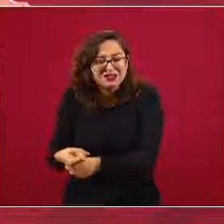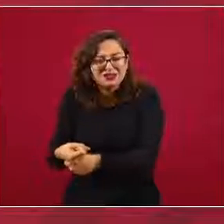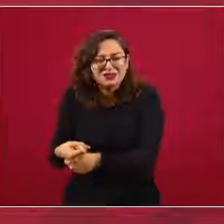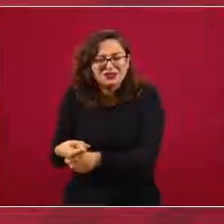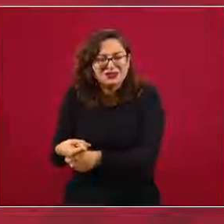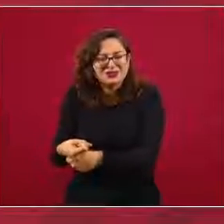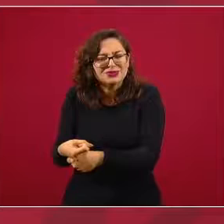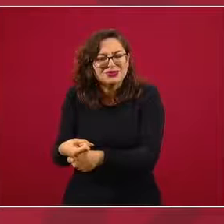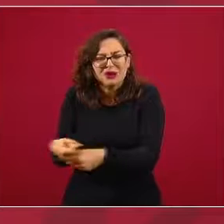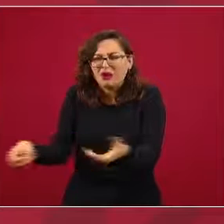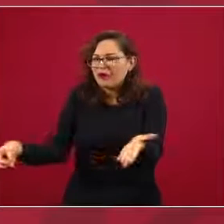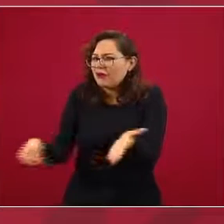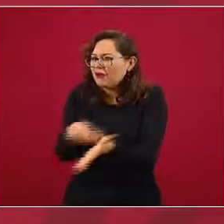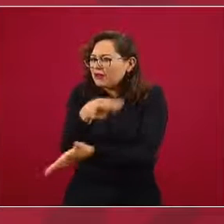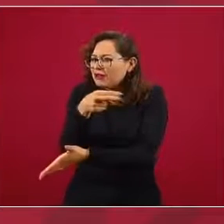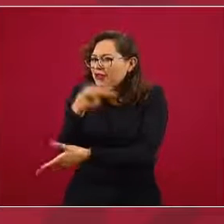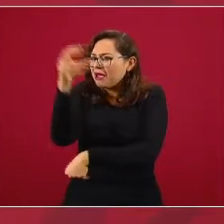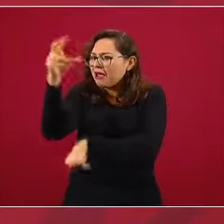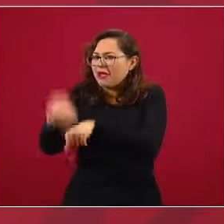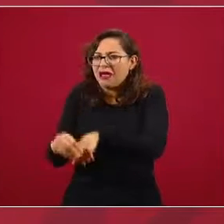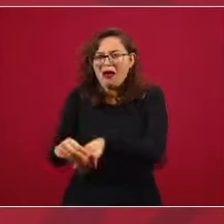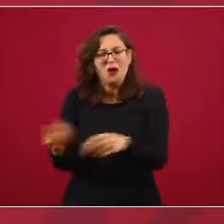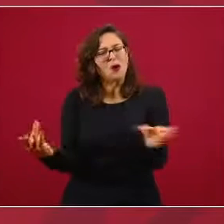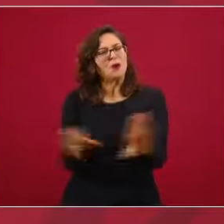que firmaron eso?